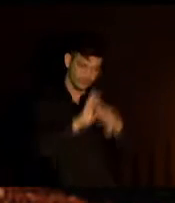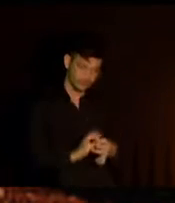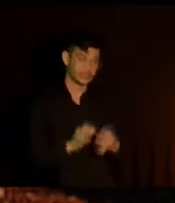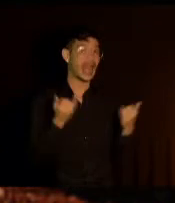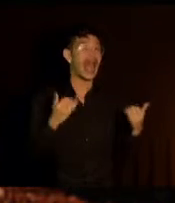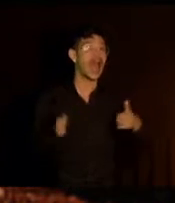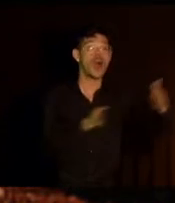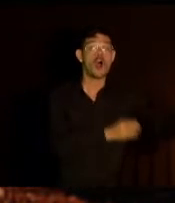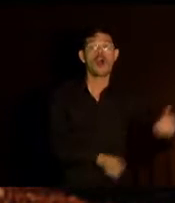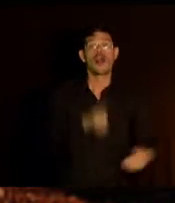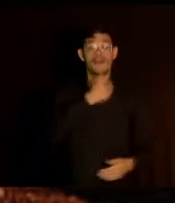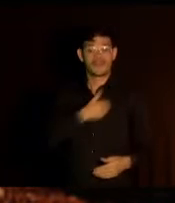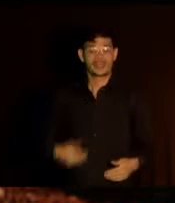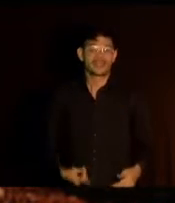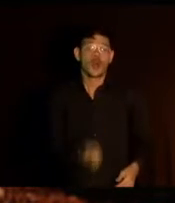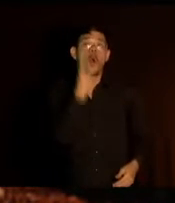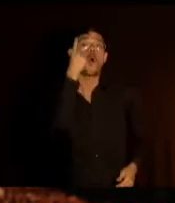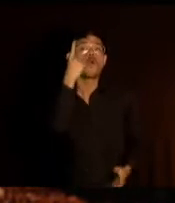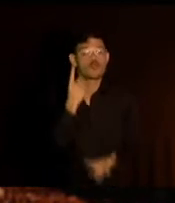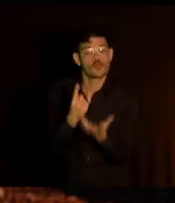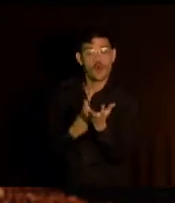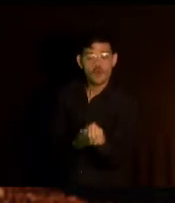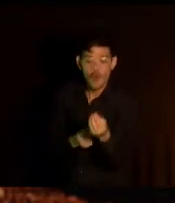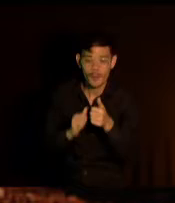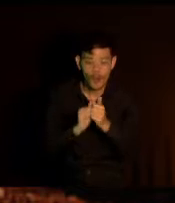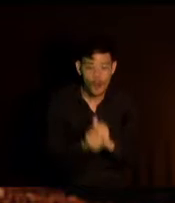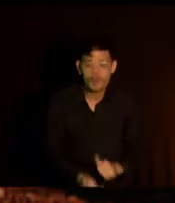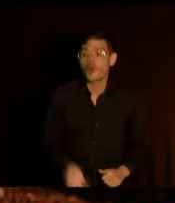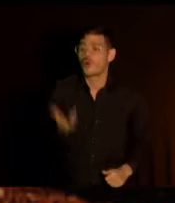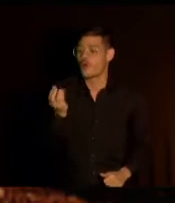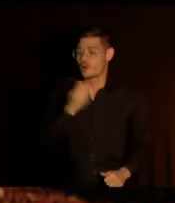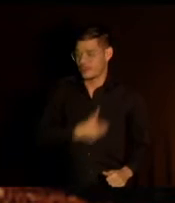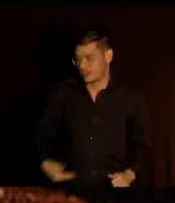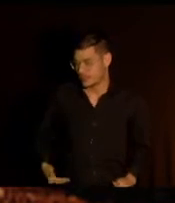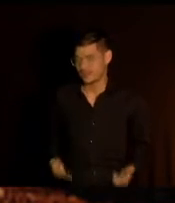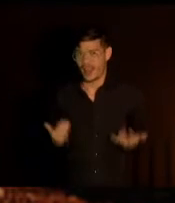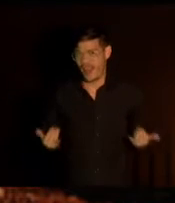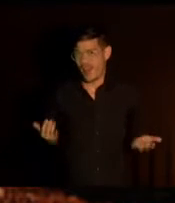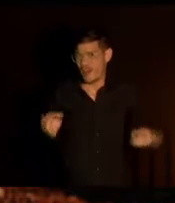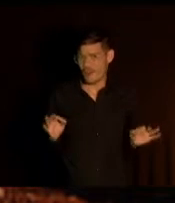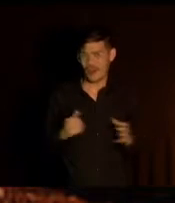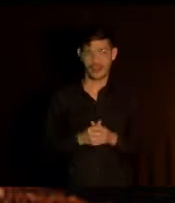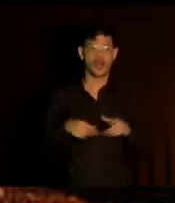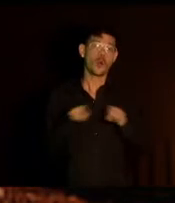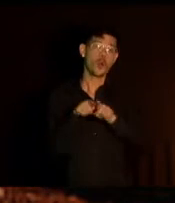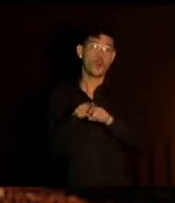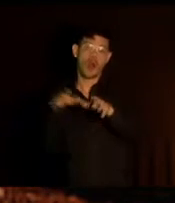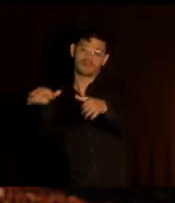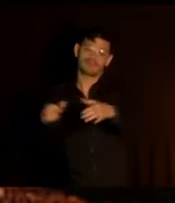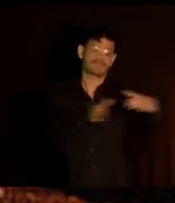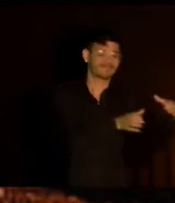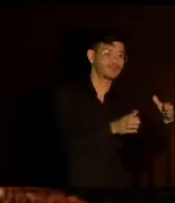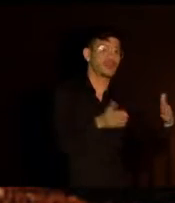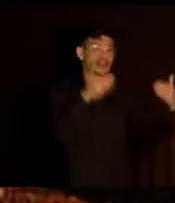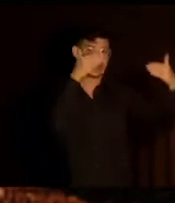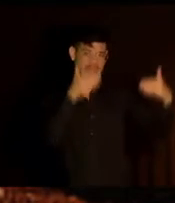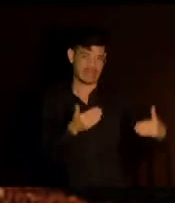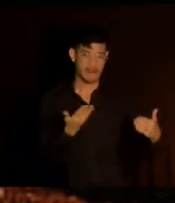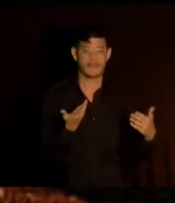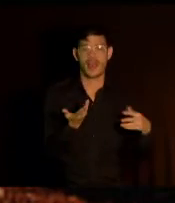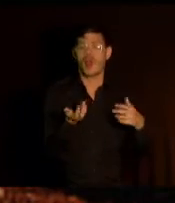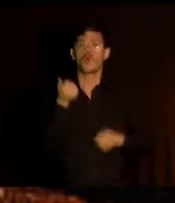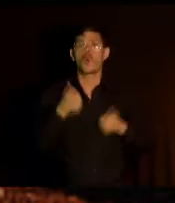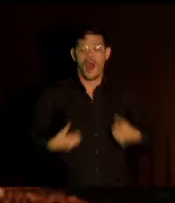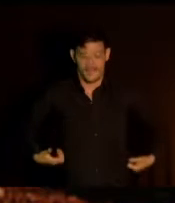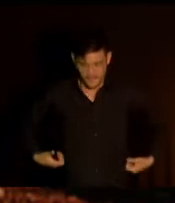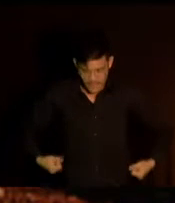disciplina. Vamos a dejar de estar segregados por discapacidad, llámese física,